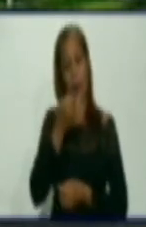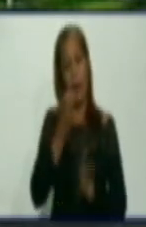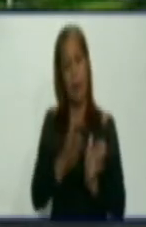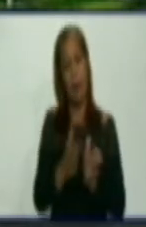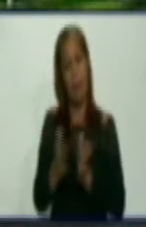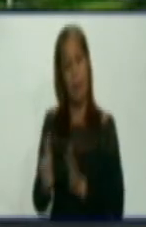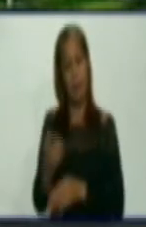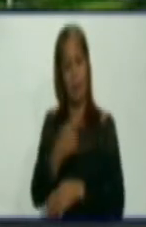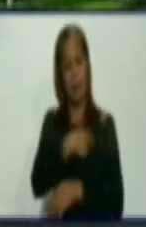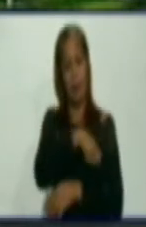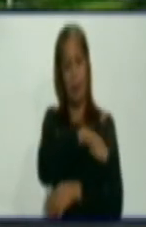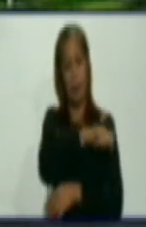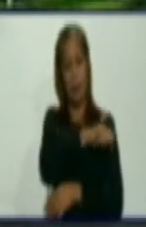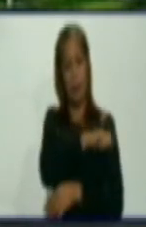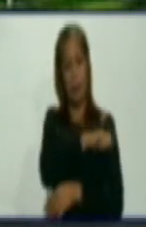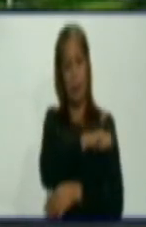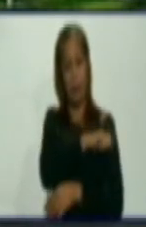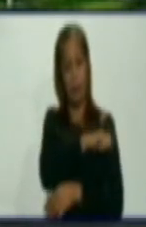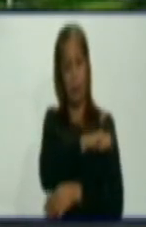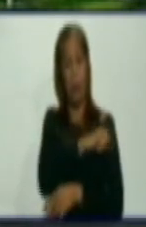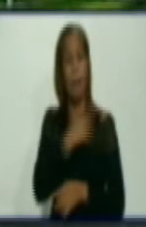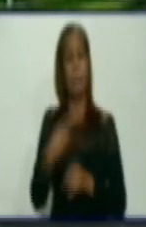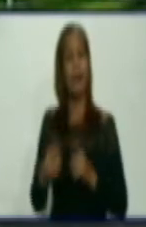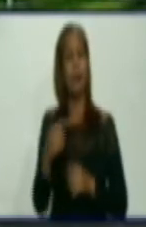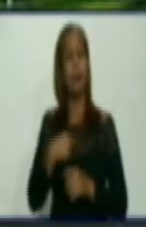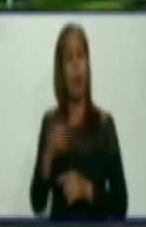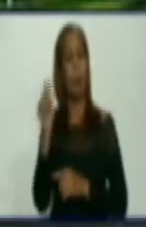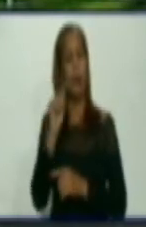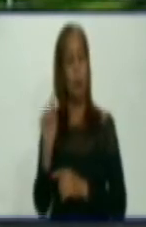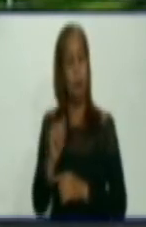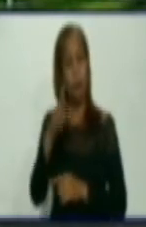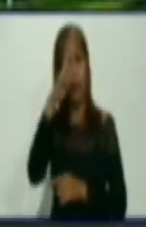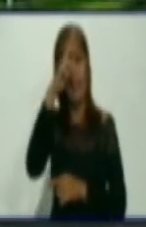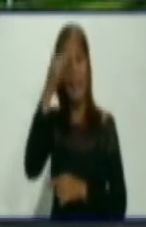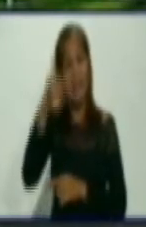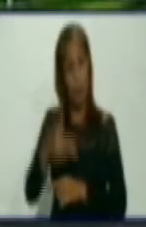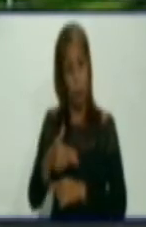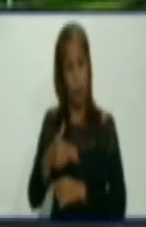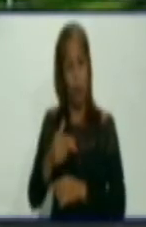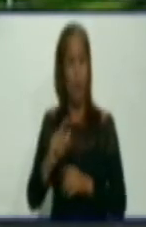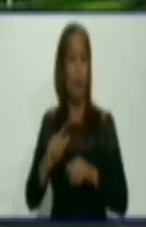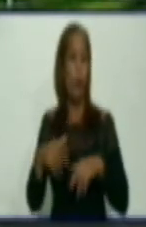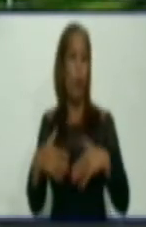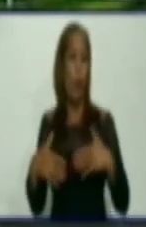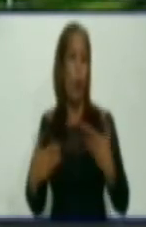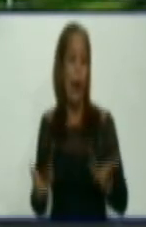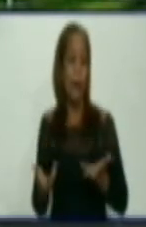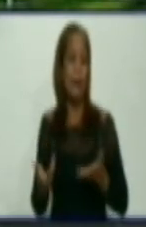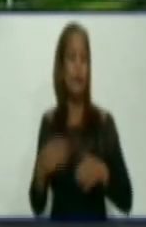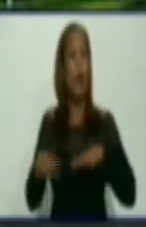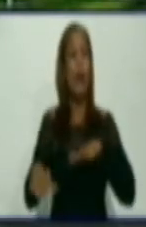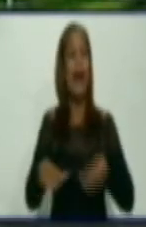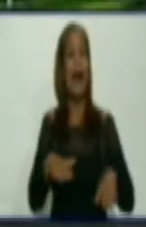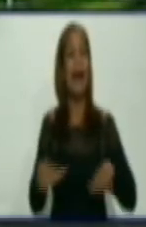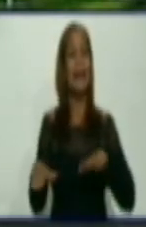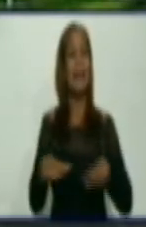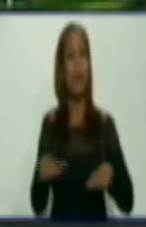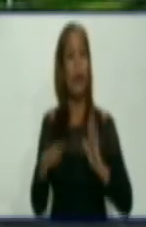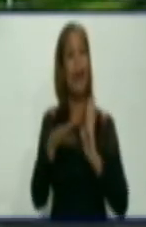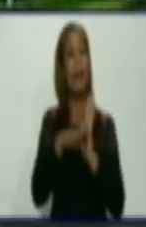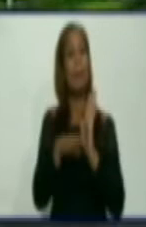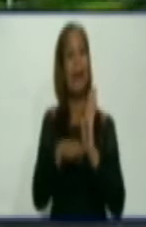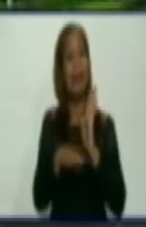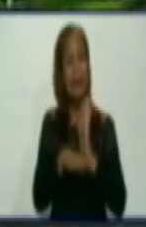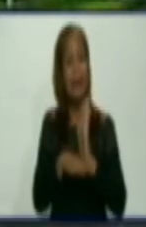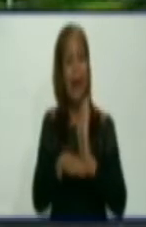Ahora bien, desde Salud Pública, en este minuto, ¿cuáles son las acciones que se indican para que el territorio continúe por esta senda de